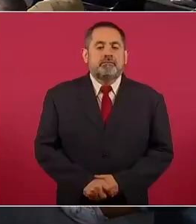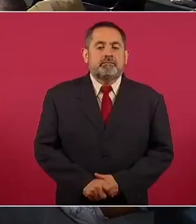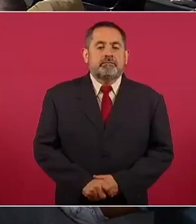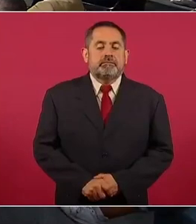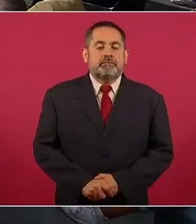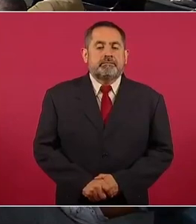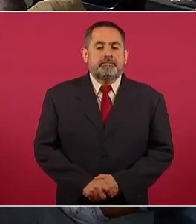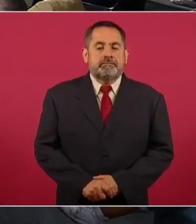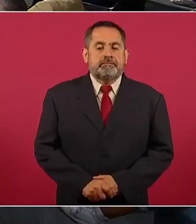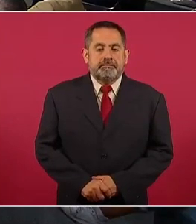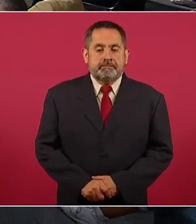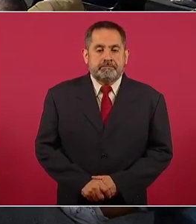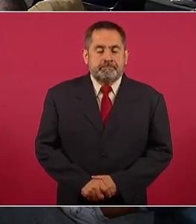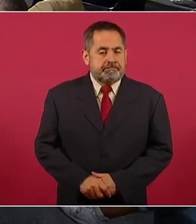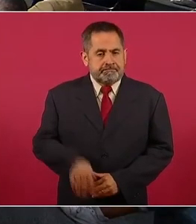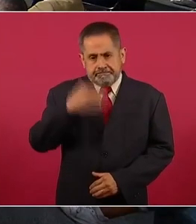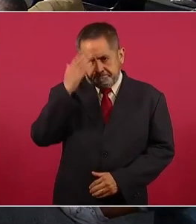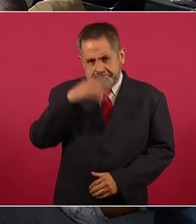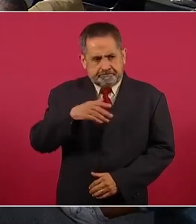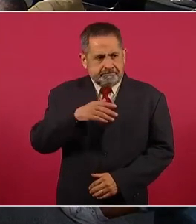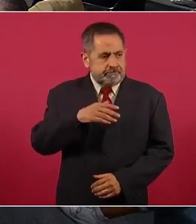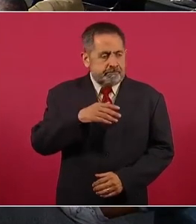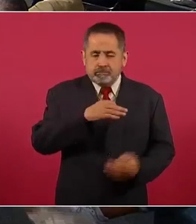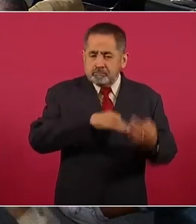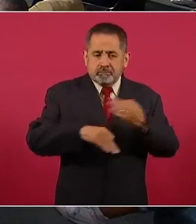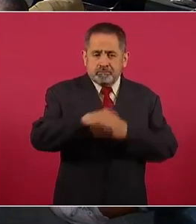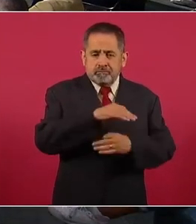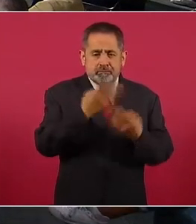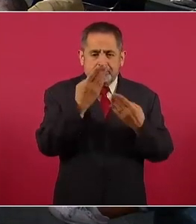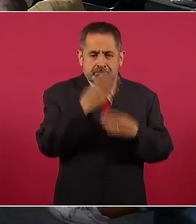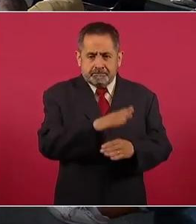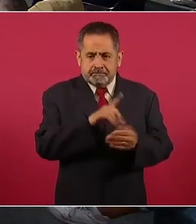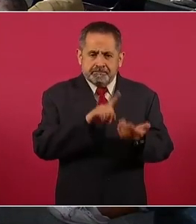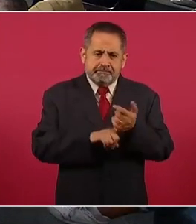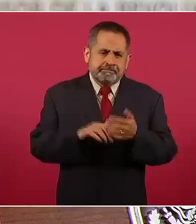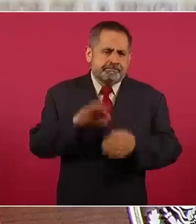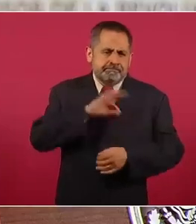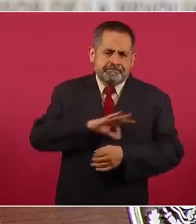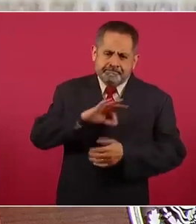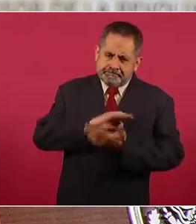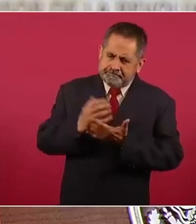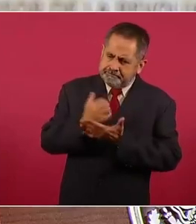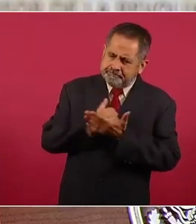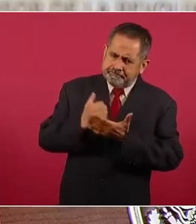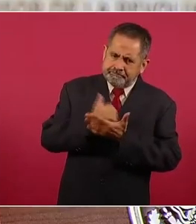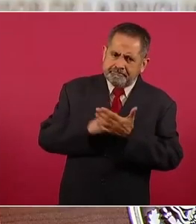de que todos los bancos tienen utilidades, todos,